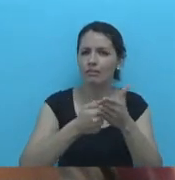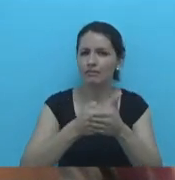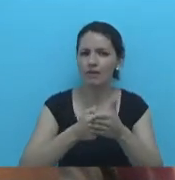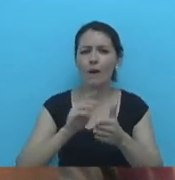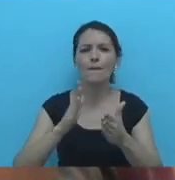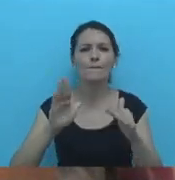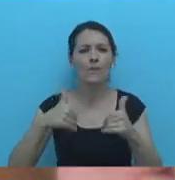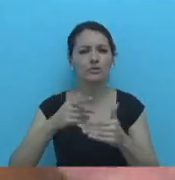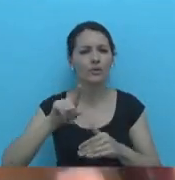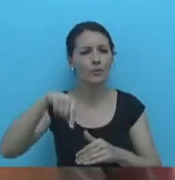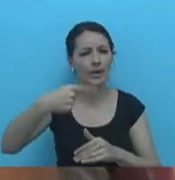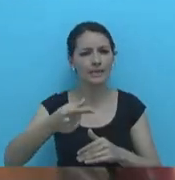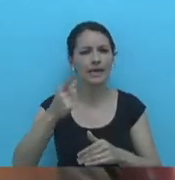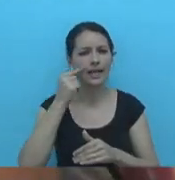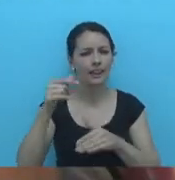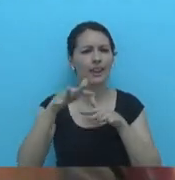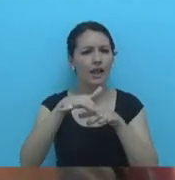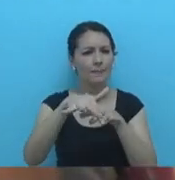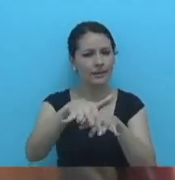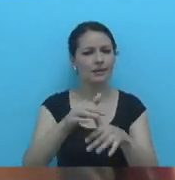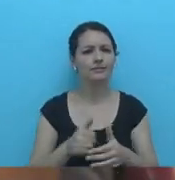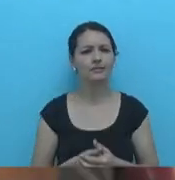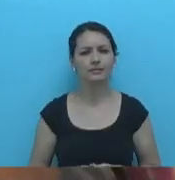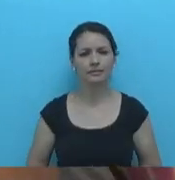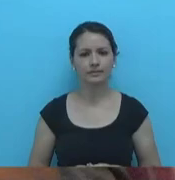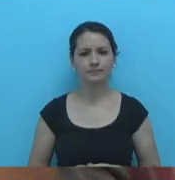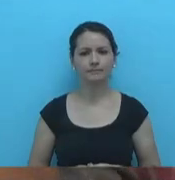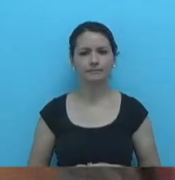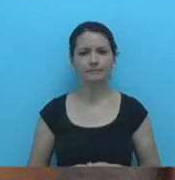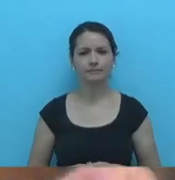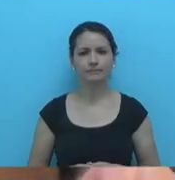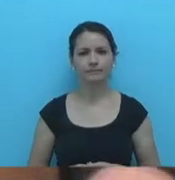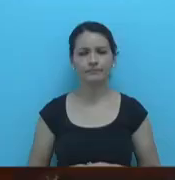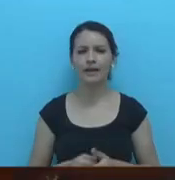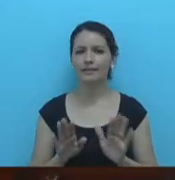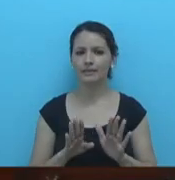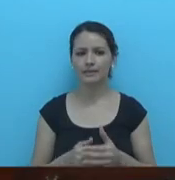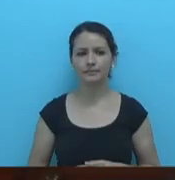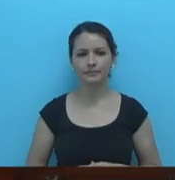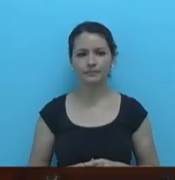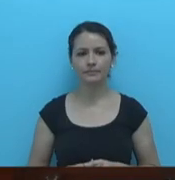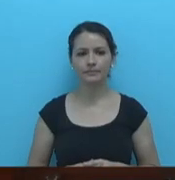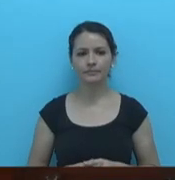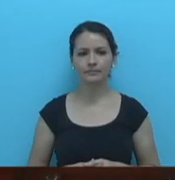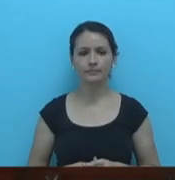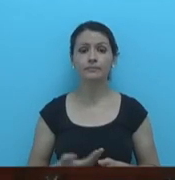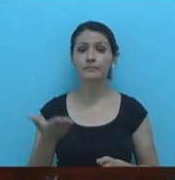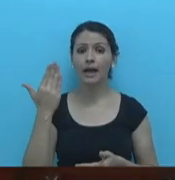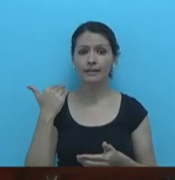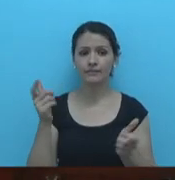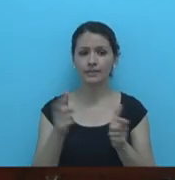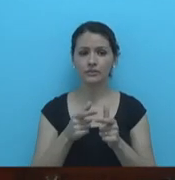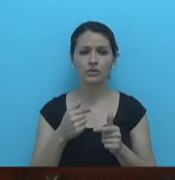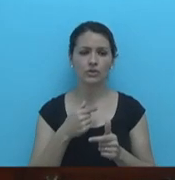Día de la Militancia y, por supuesto, el recuerdo al general Perón. Bien, gracias, diputado. Antes de finalizar la reunión, yo